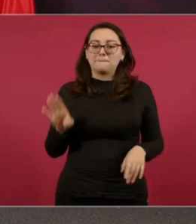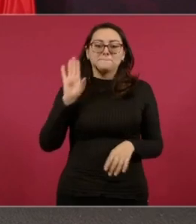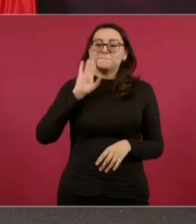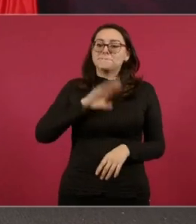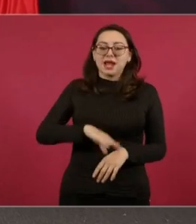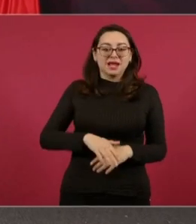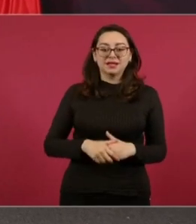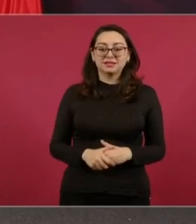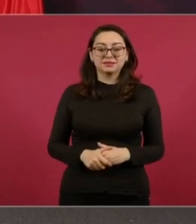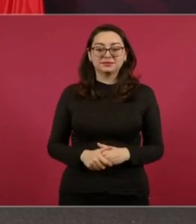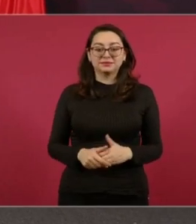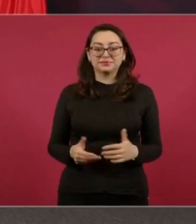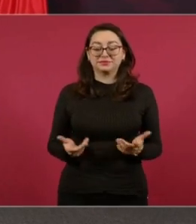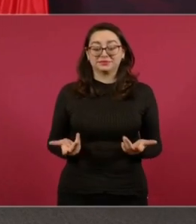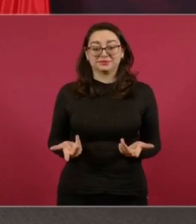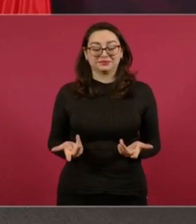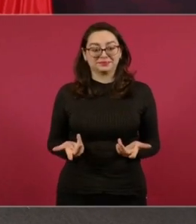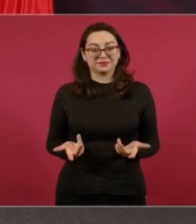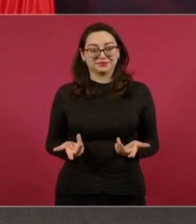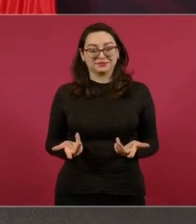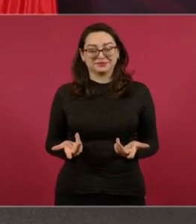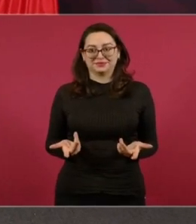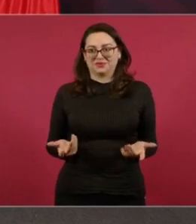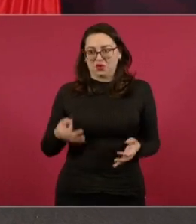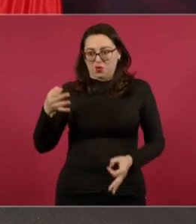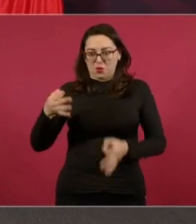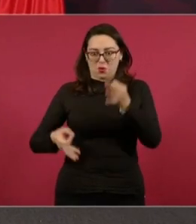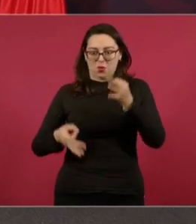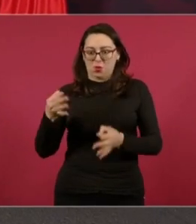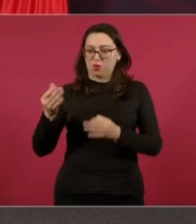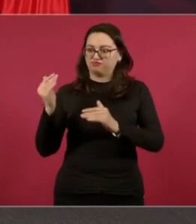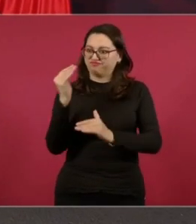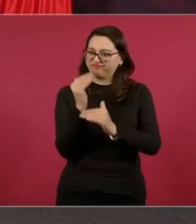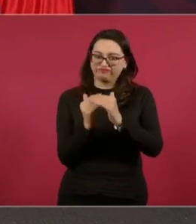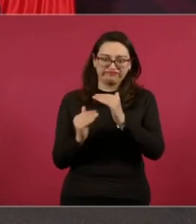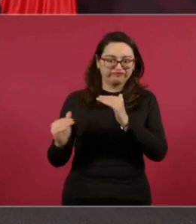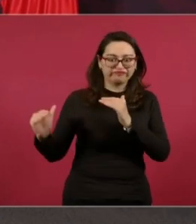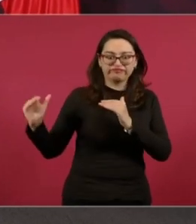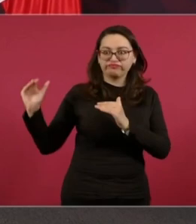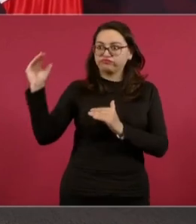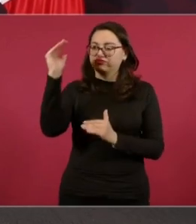porque es el órgano superior del Poder Judicial